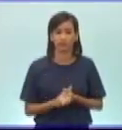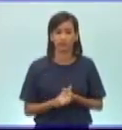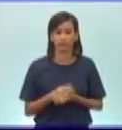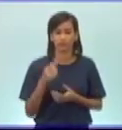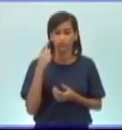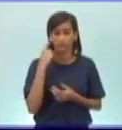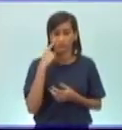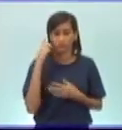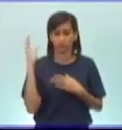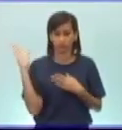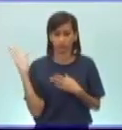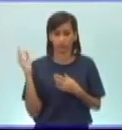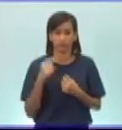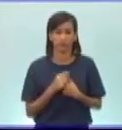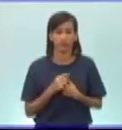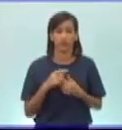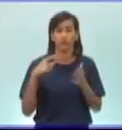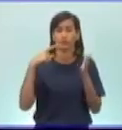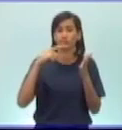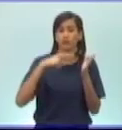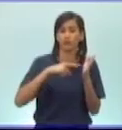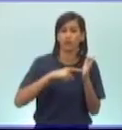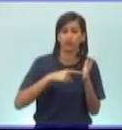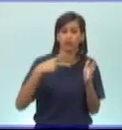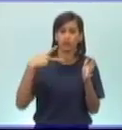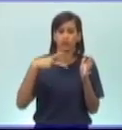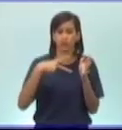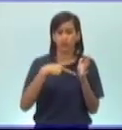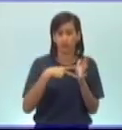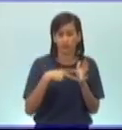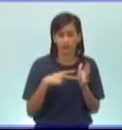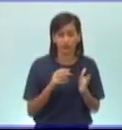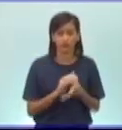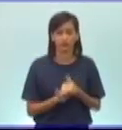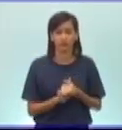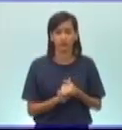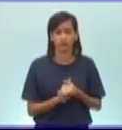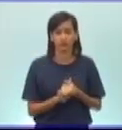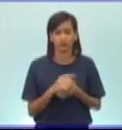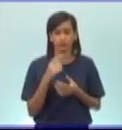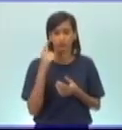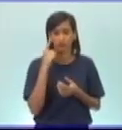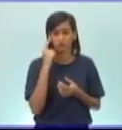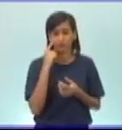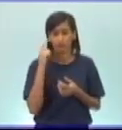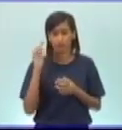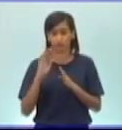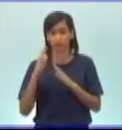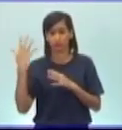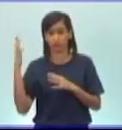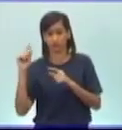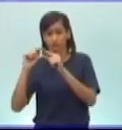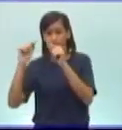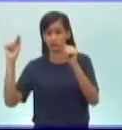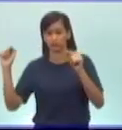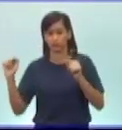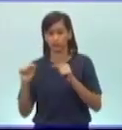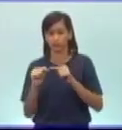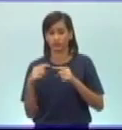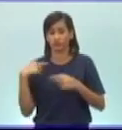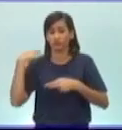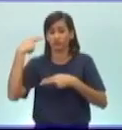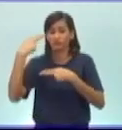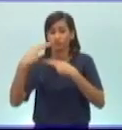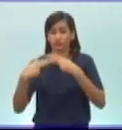dos operaciones de cálculo, la multiplicación y la división. Como aparece acá a la derecha, se realiza en el orden